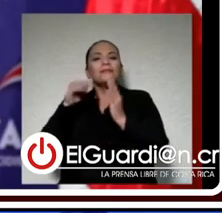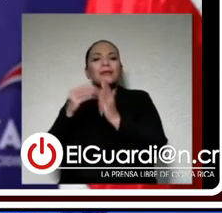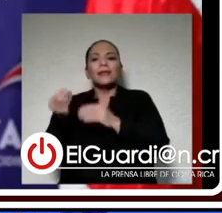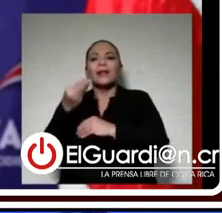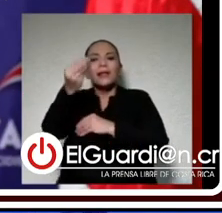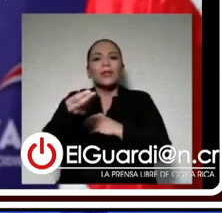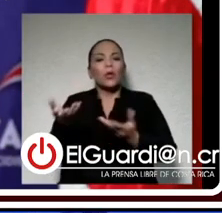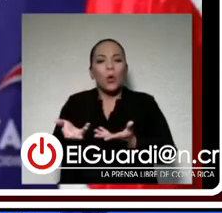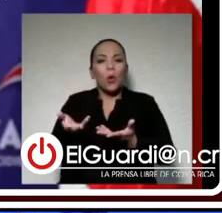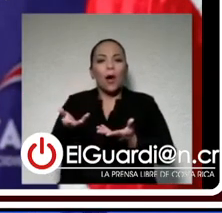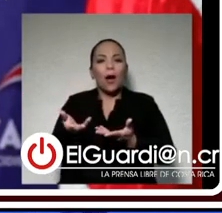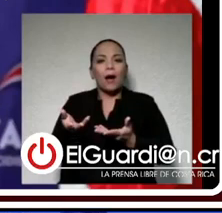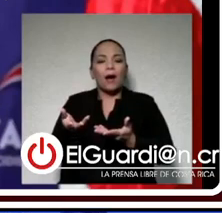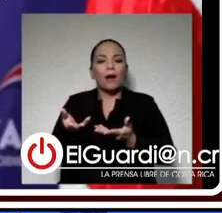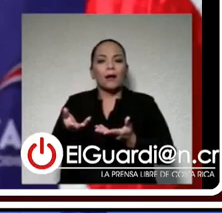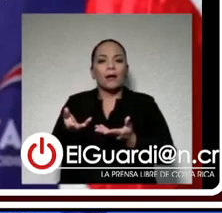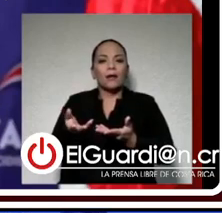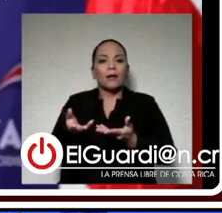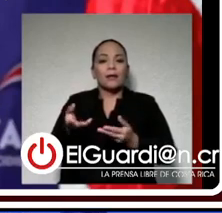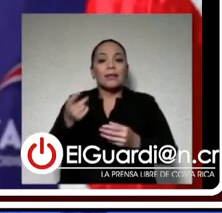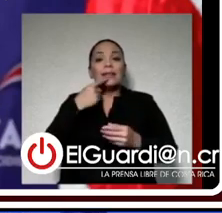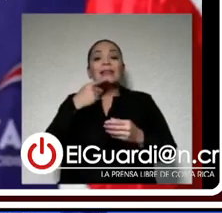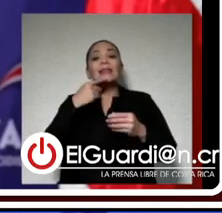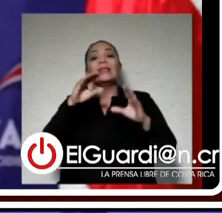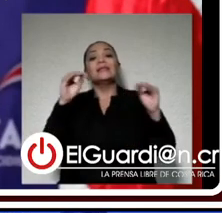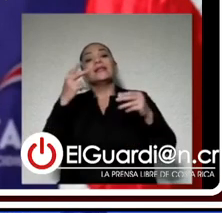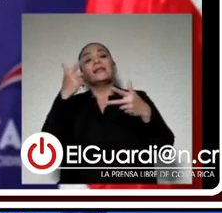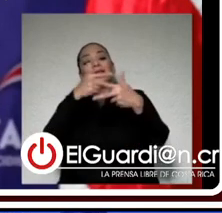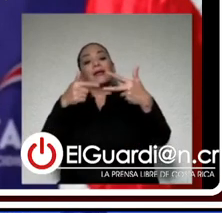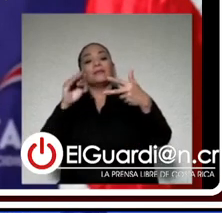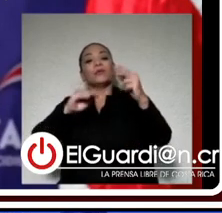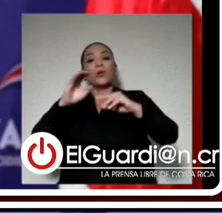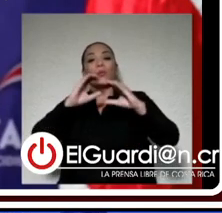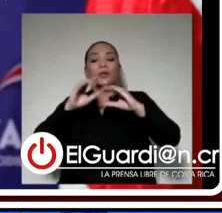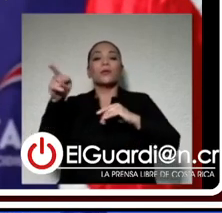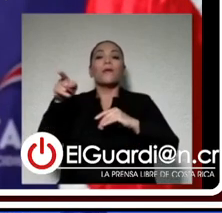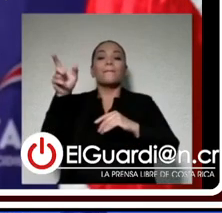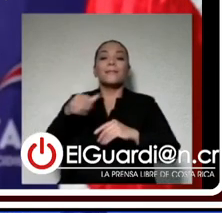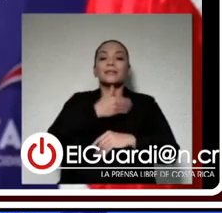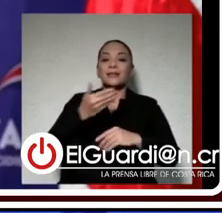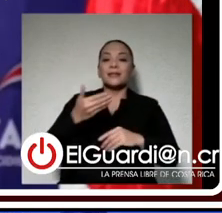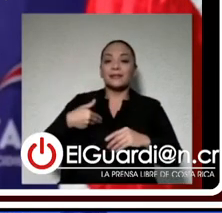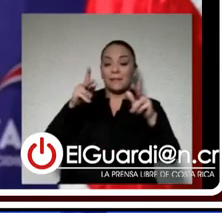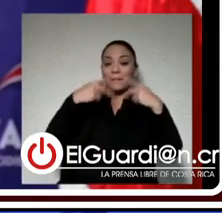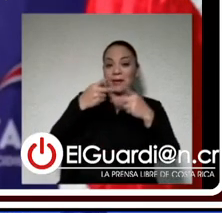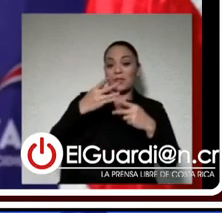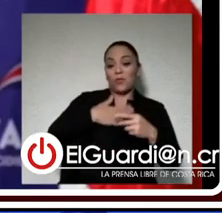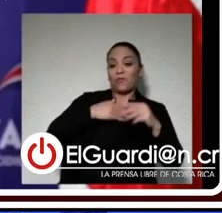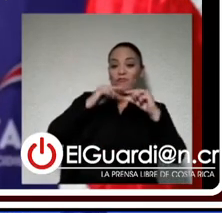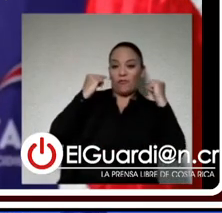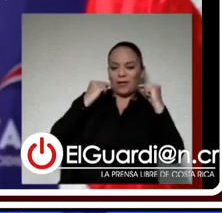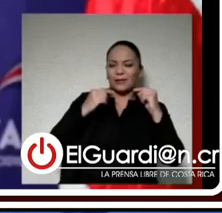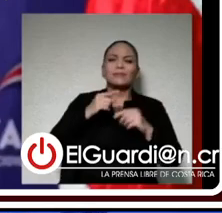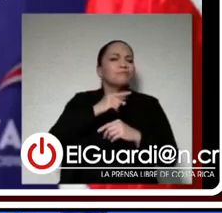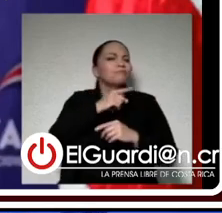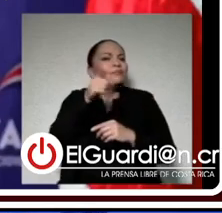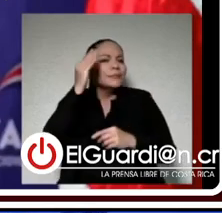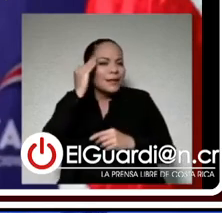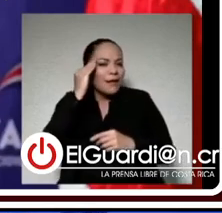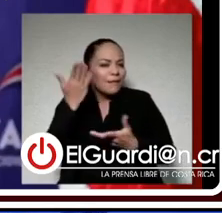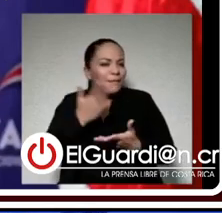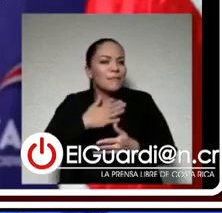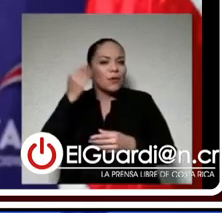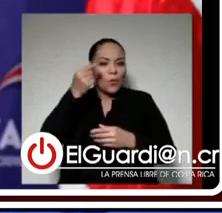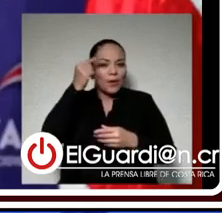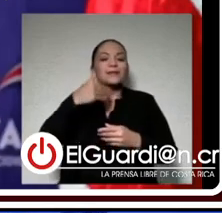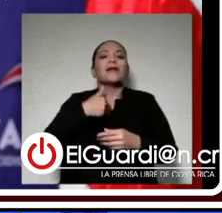la presidenta del Partido Rodriguista, dicen esos 3 medios. ¿Sabe que en mi gobierno hay